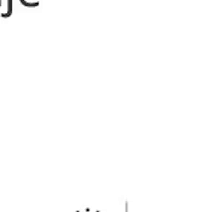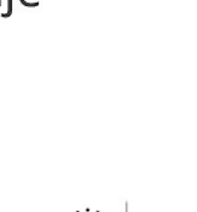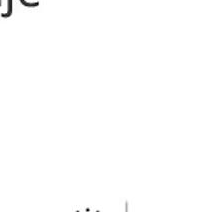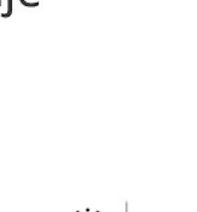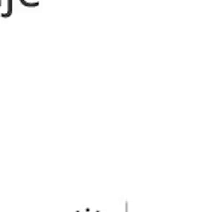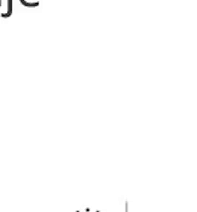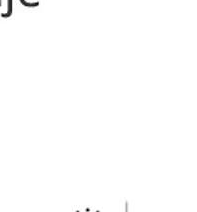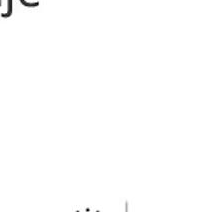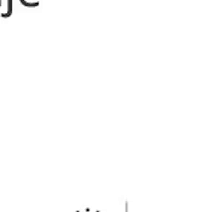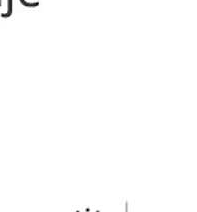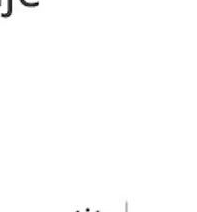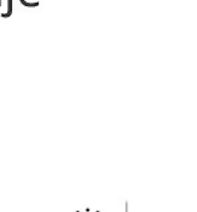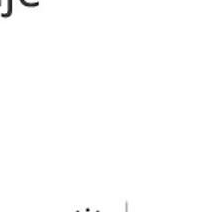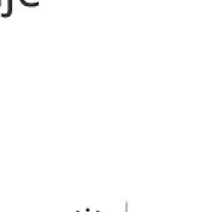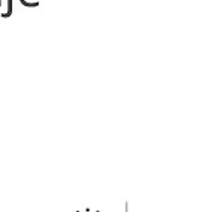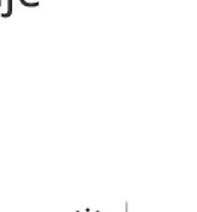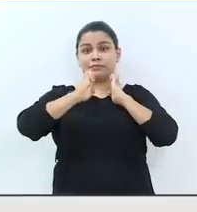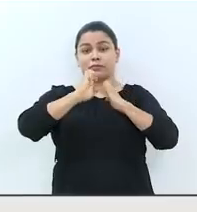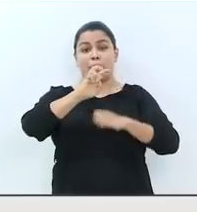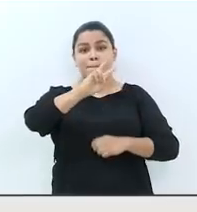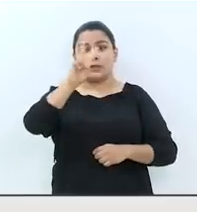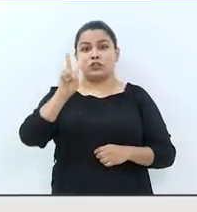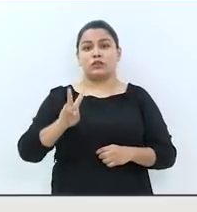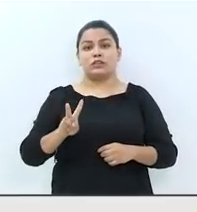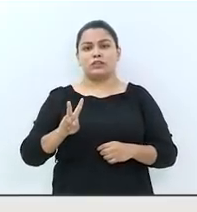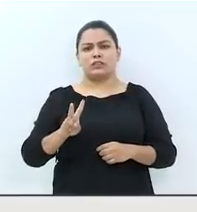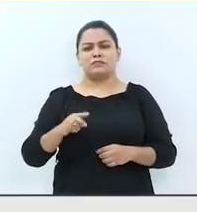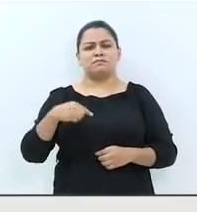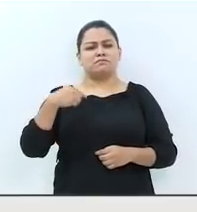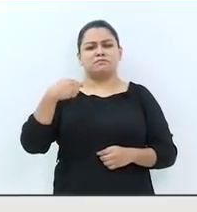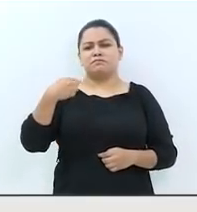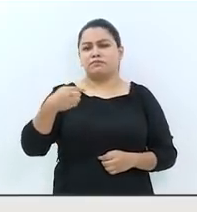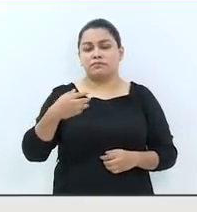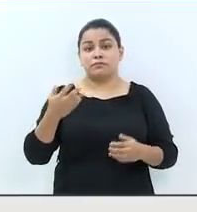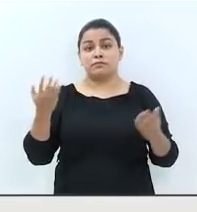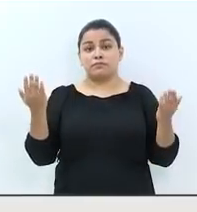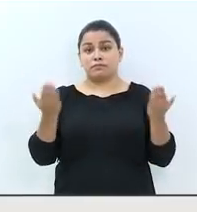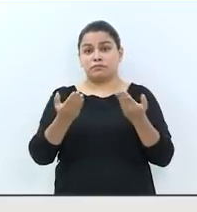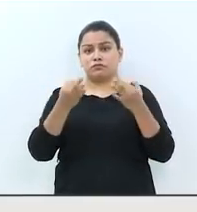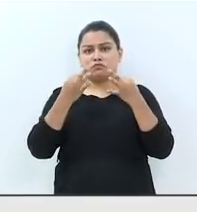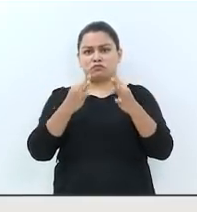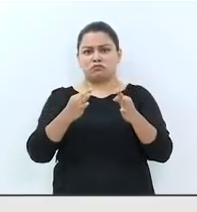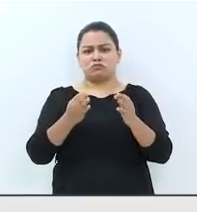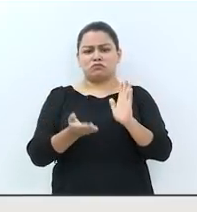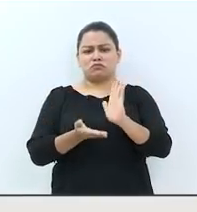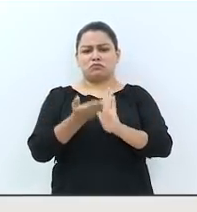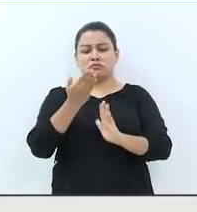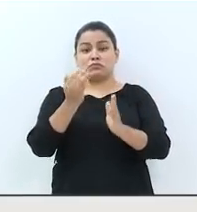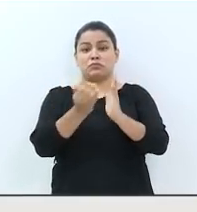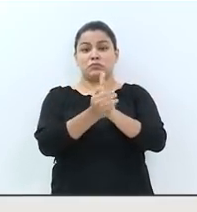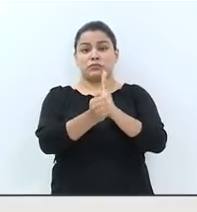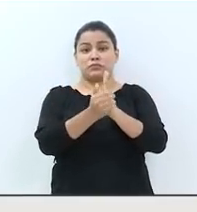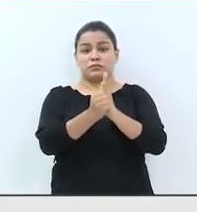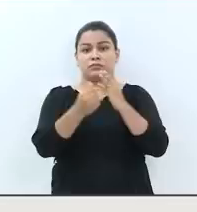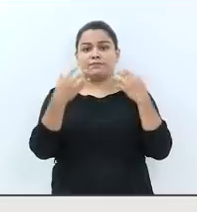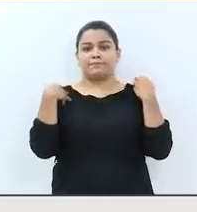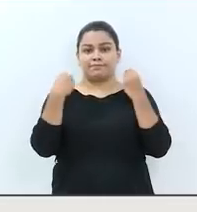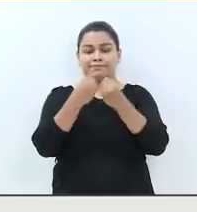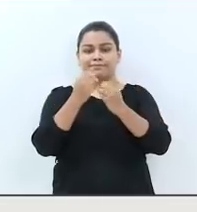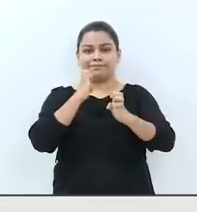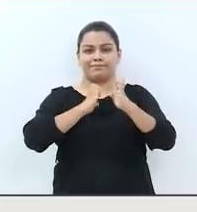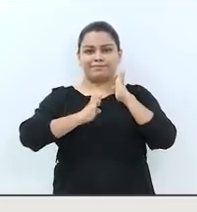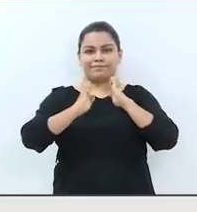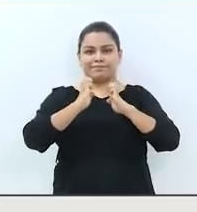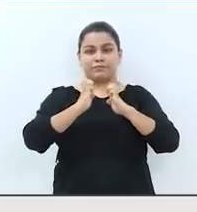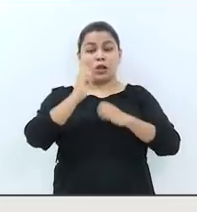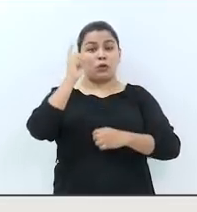Habilidades Socioemocionales en la Virtualidad, siempre en el marco de la acción formativa para el desarrollo de habilidades socioemocionales en las